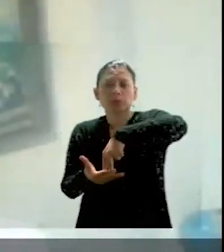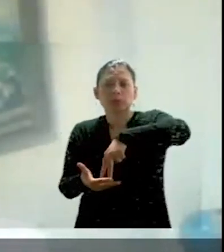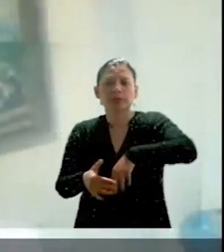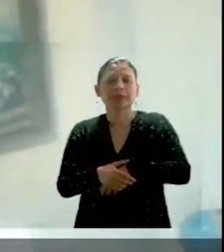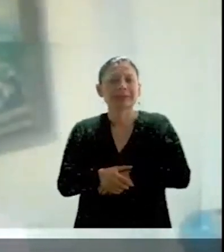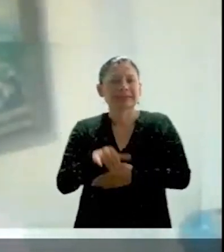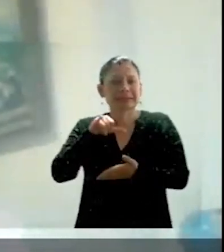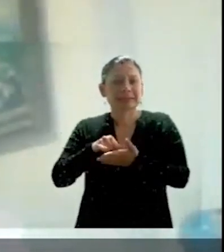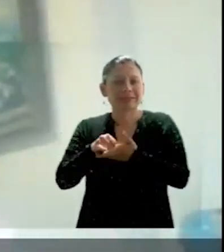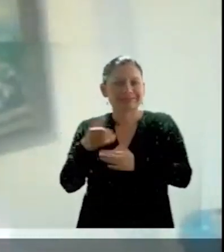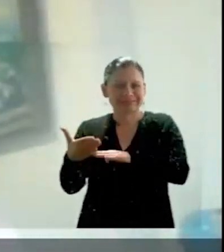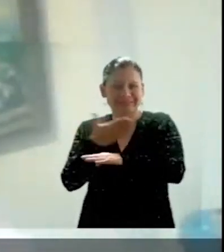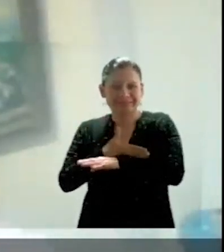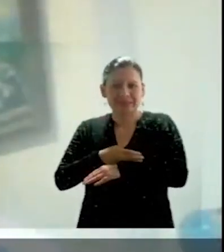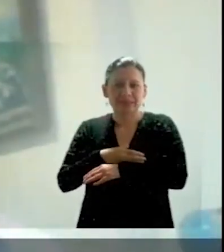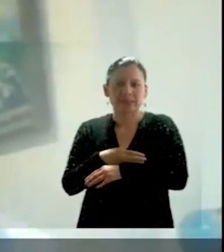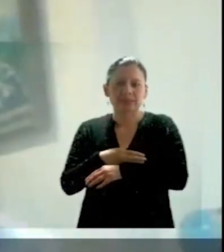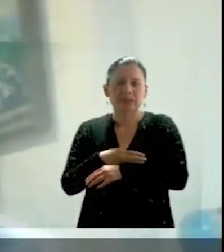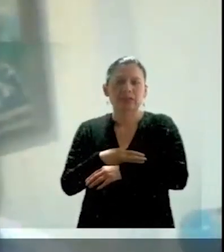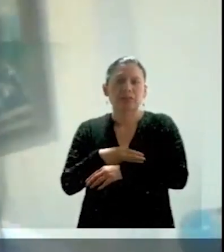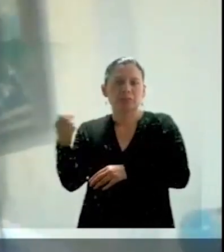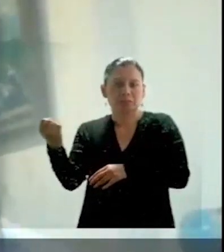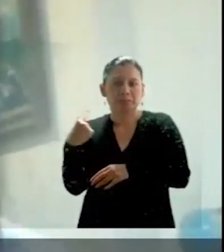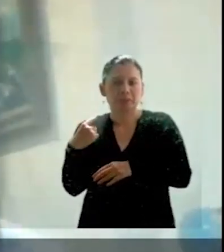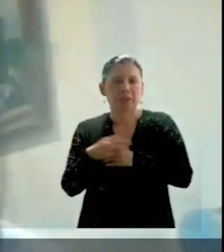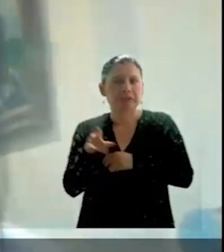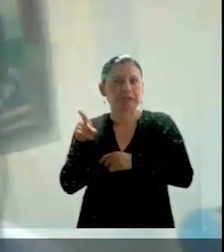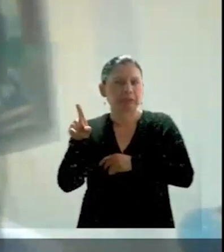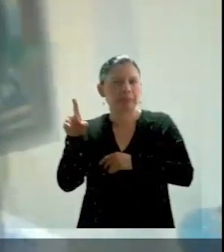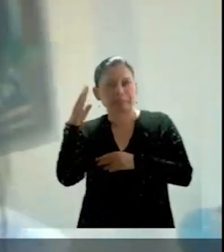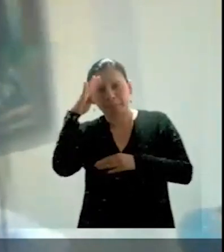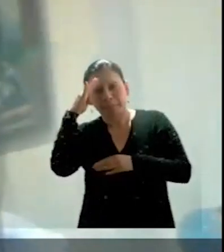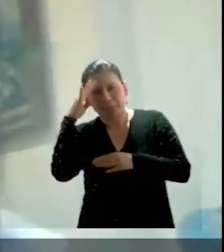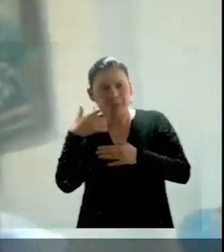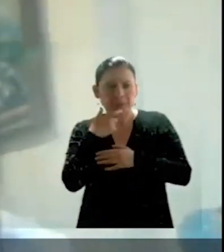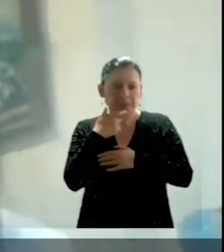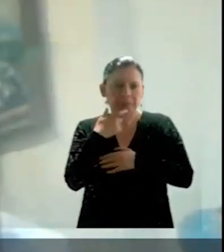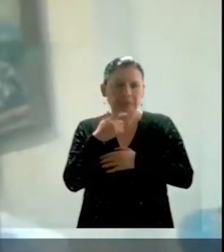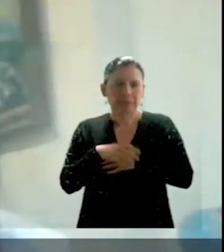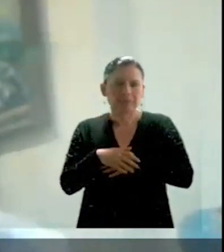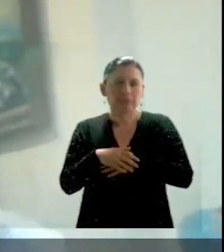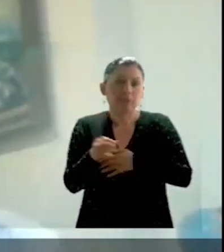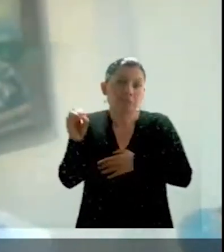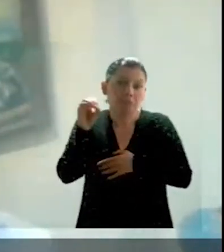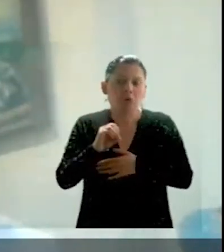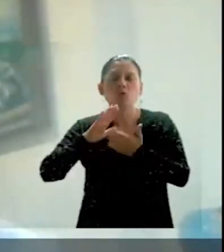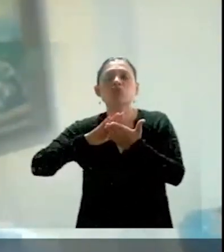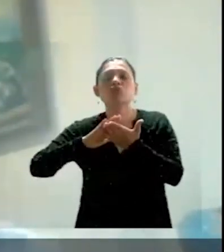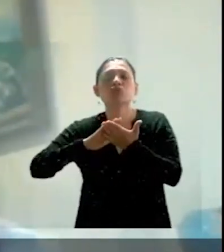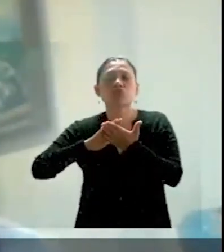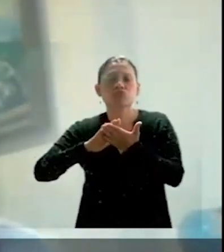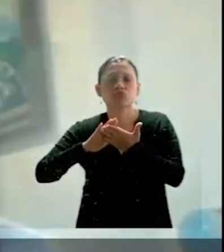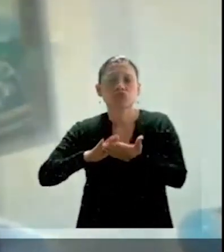lo que el colega pregunta, lo que el colega le preocupa o como podría solucionar de